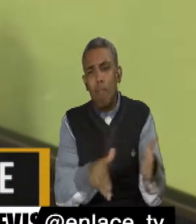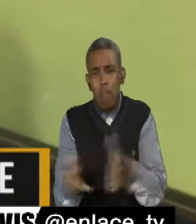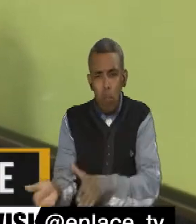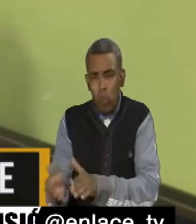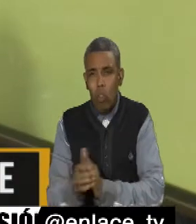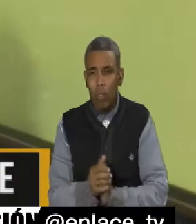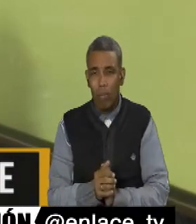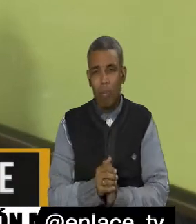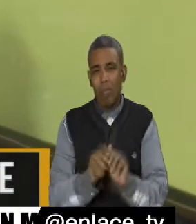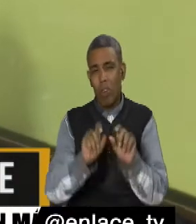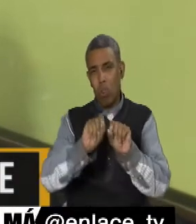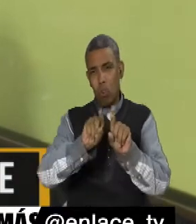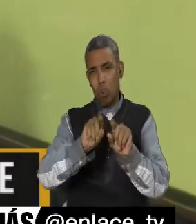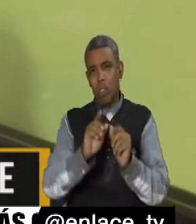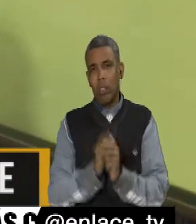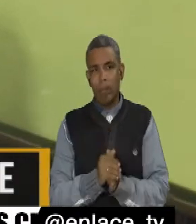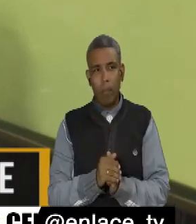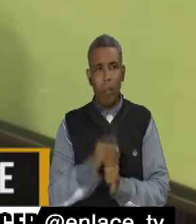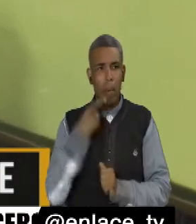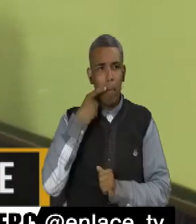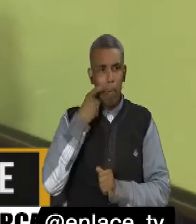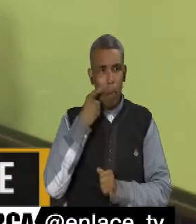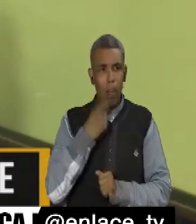tenía 50 y algo.